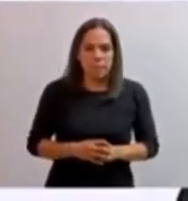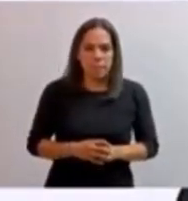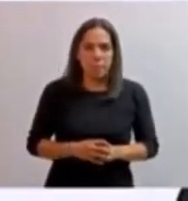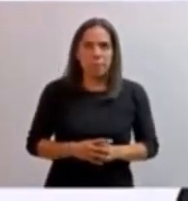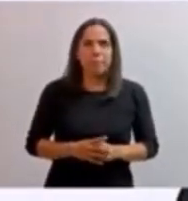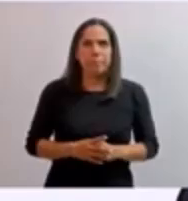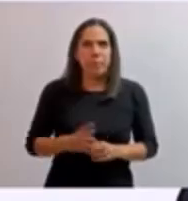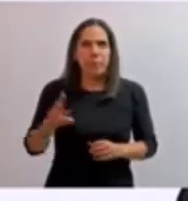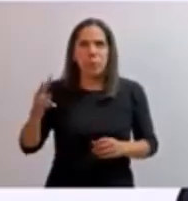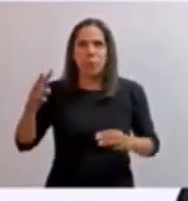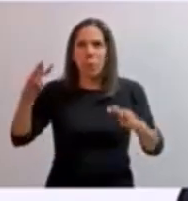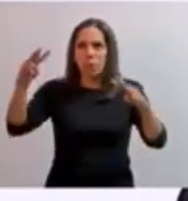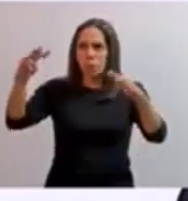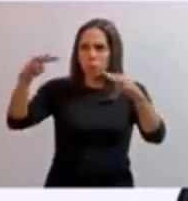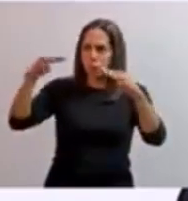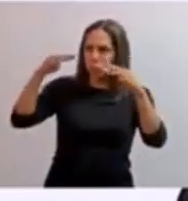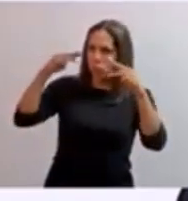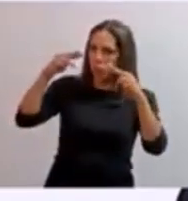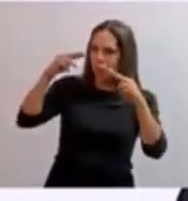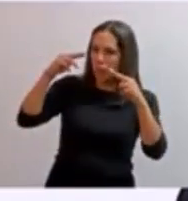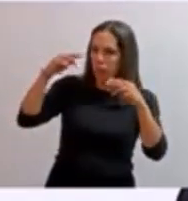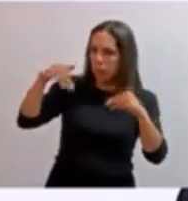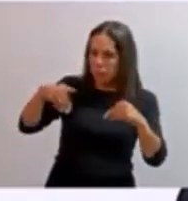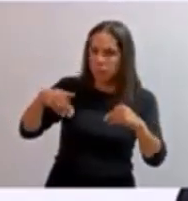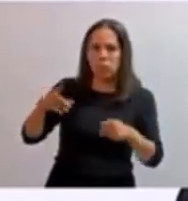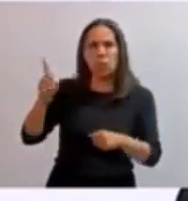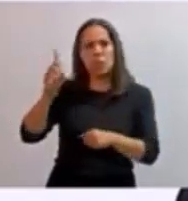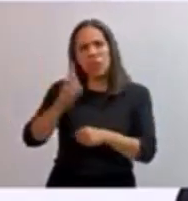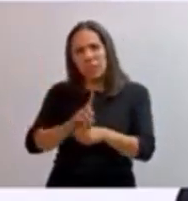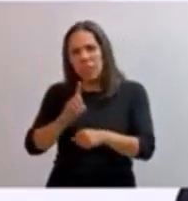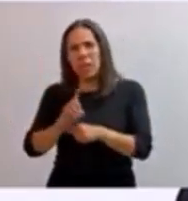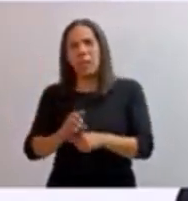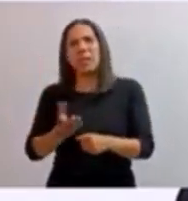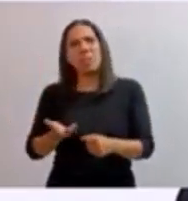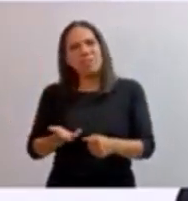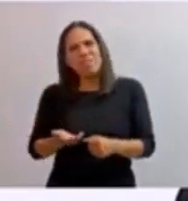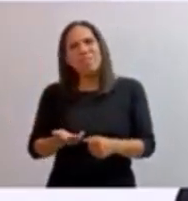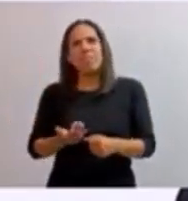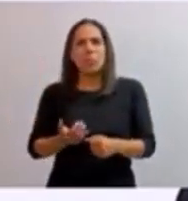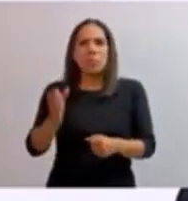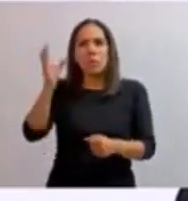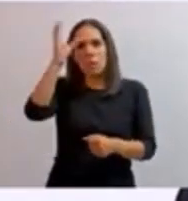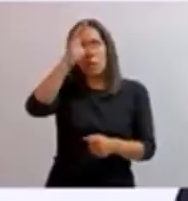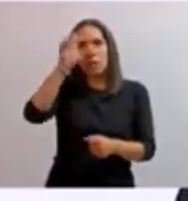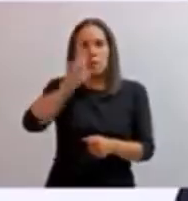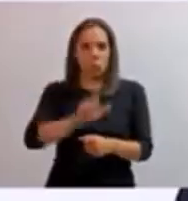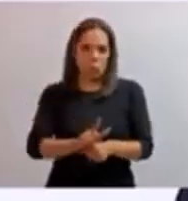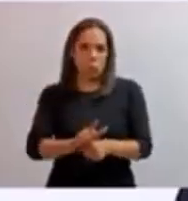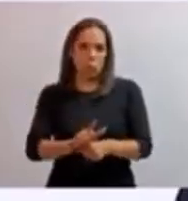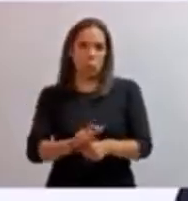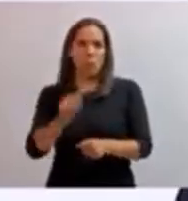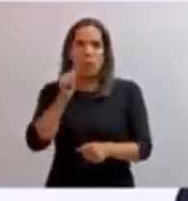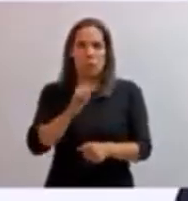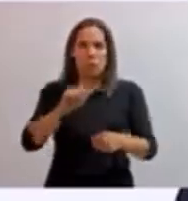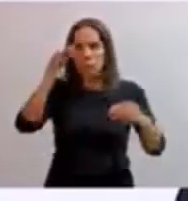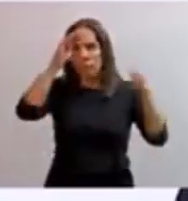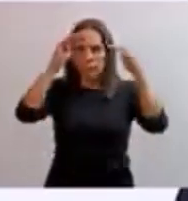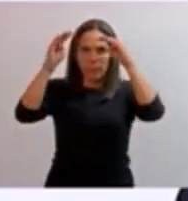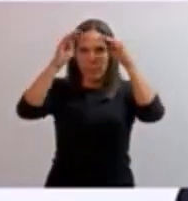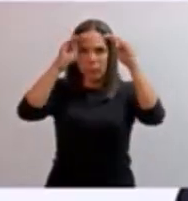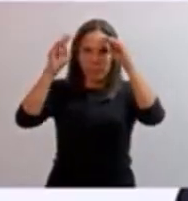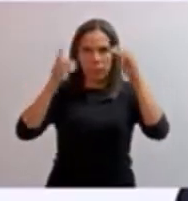hay una visión habitual ya, hay como una cultura de que pues ahora sí que cada